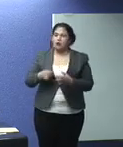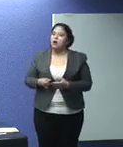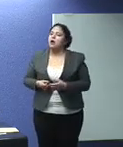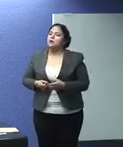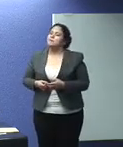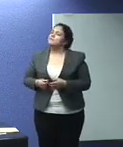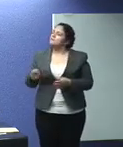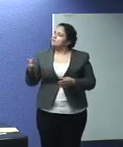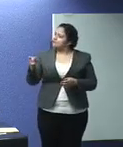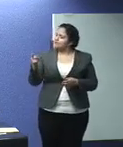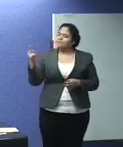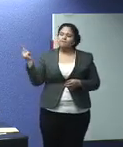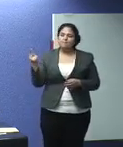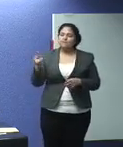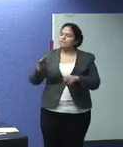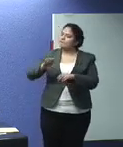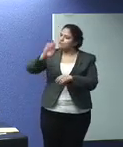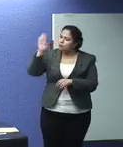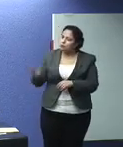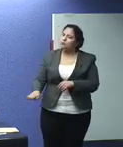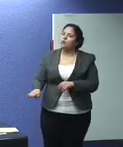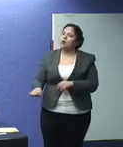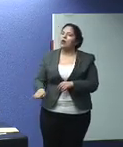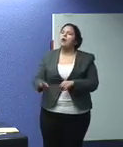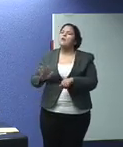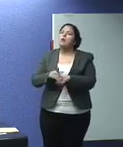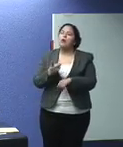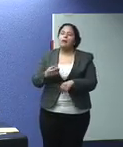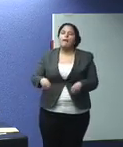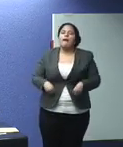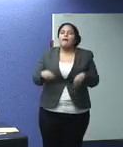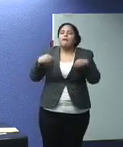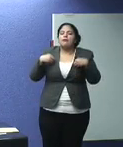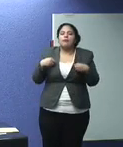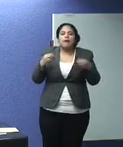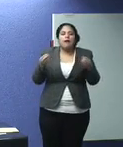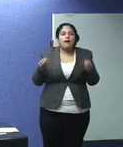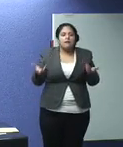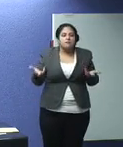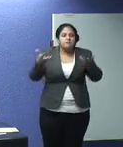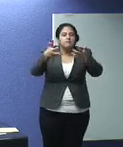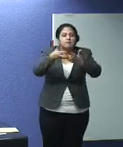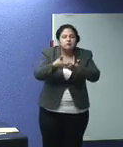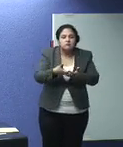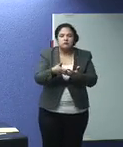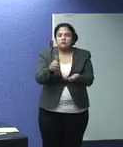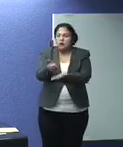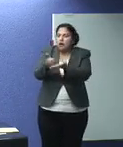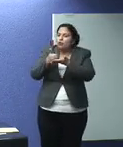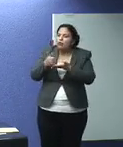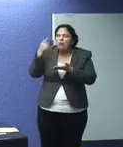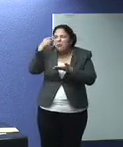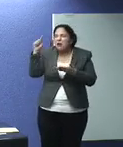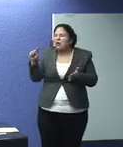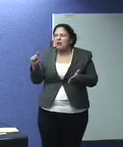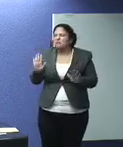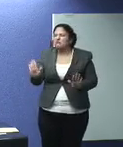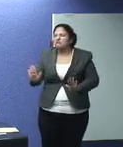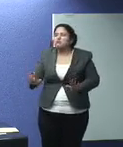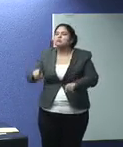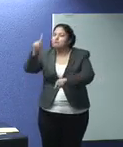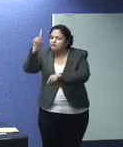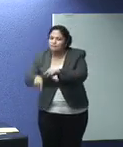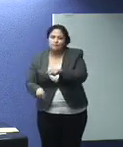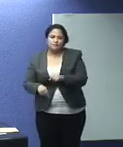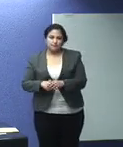a la vida social y por lo tanto se podía prescindir de sus vidas. En el modelo de rehabilitación, bueno, el modelo médico, que también es